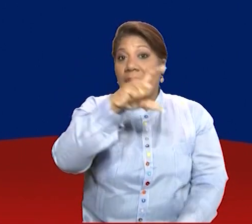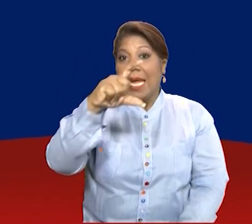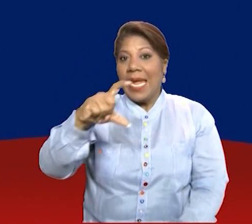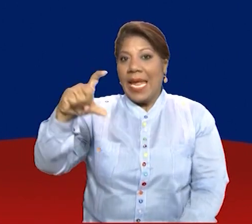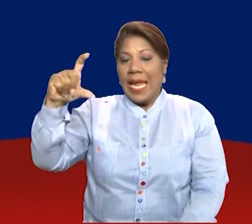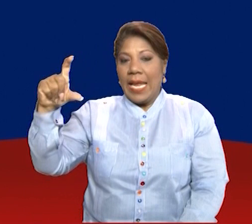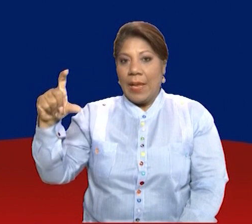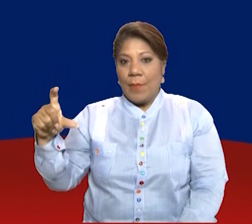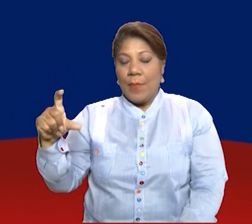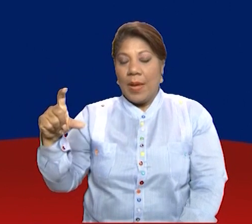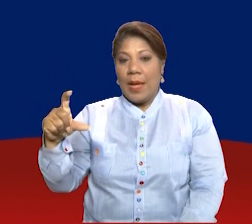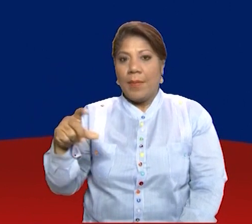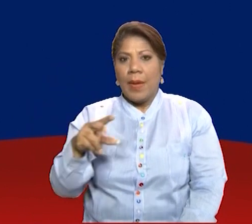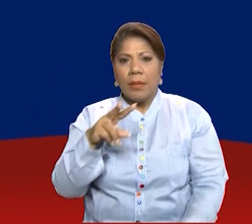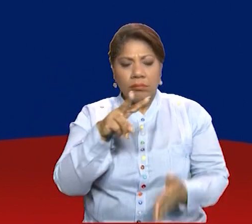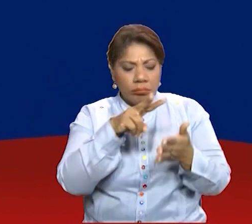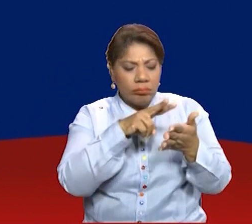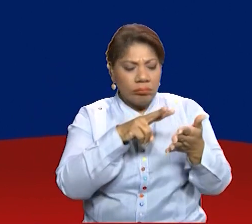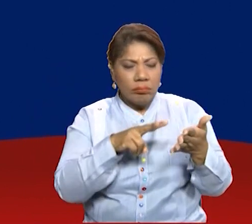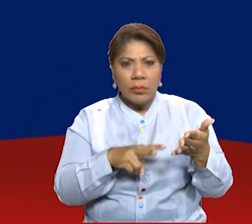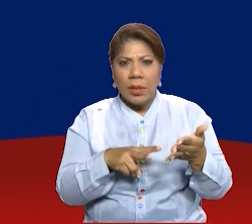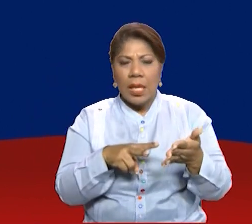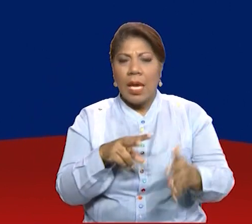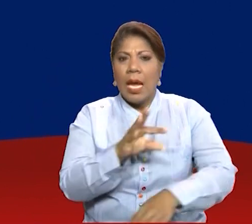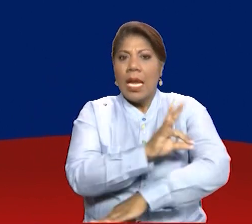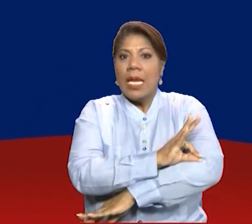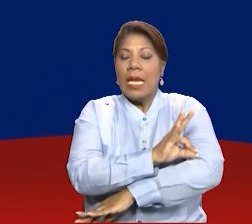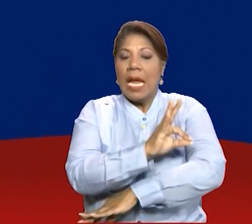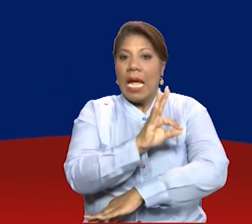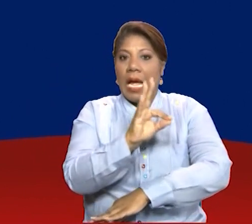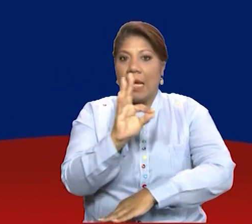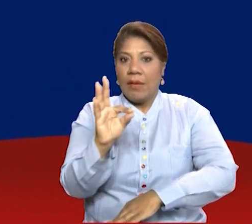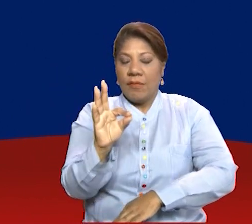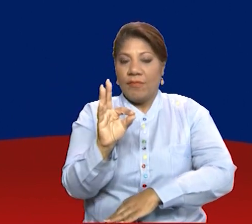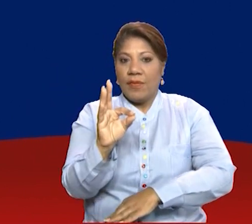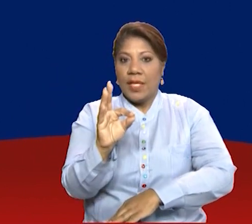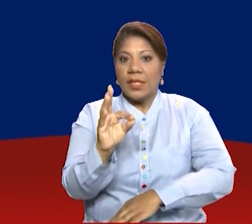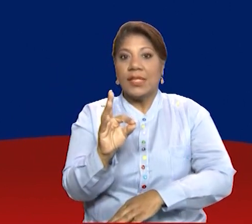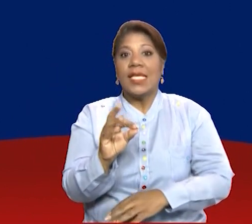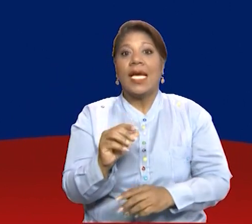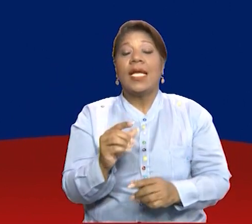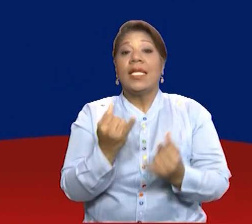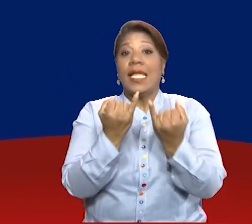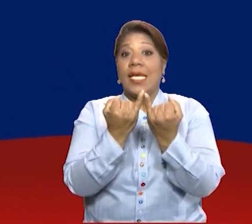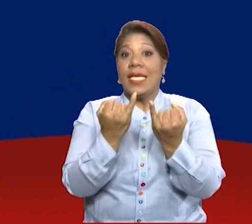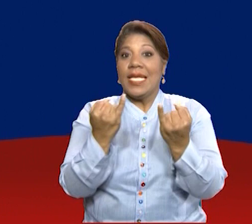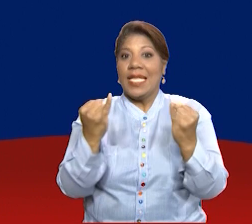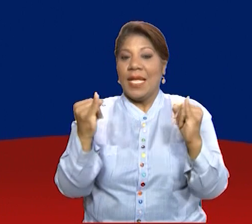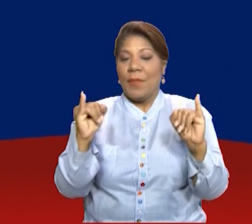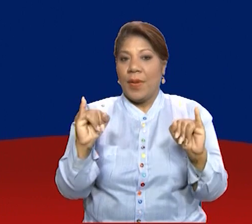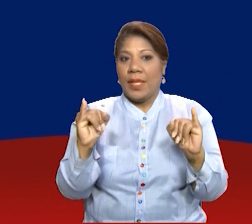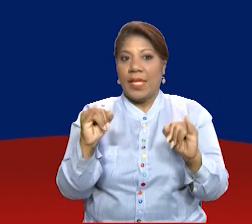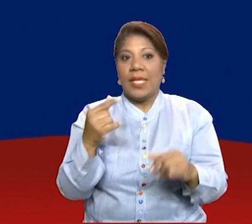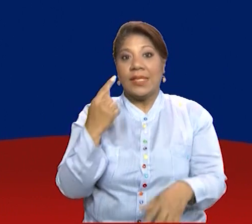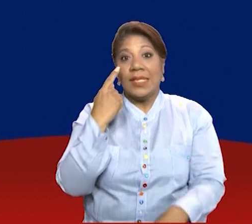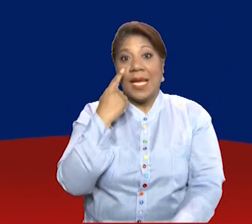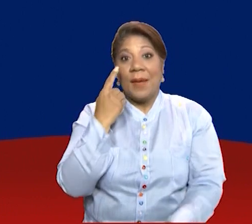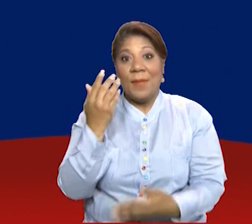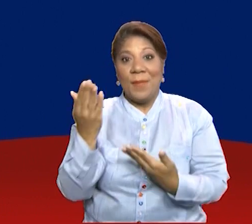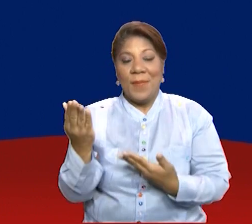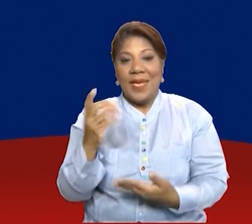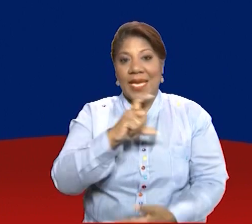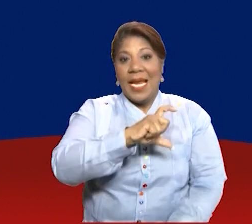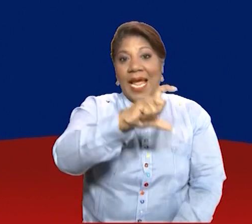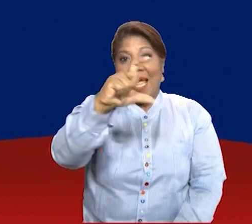modelo y léale la fecha de la celebración de la independencia. Ahí observamos nuestro